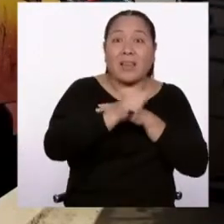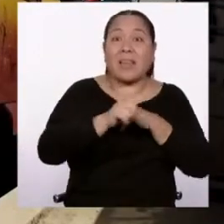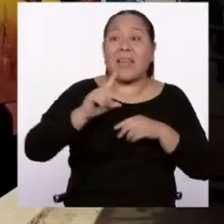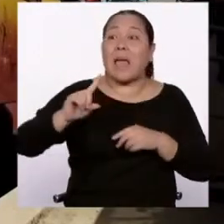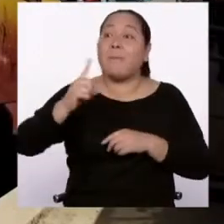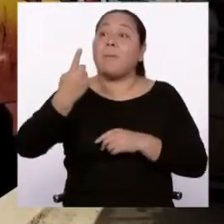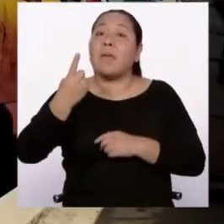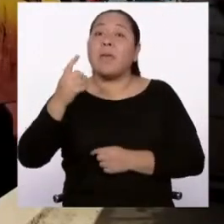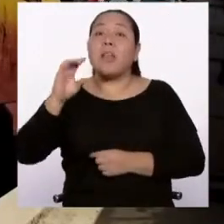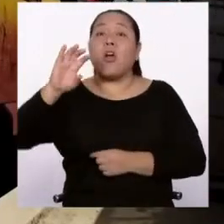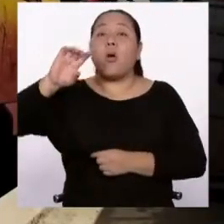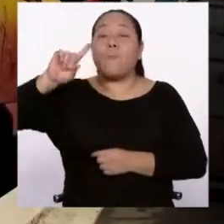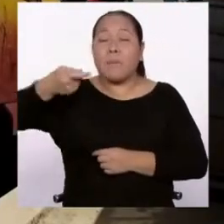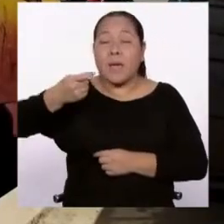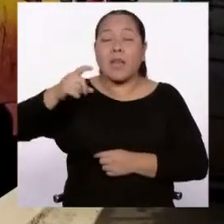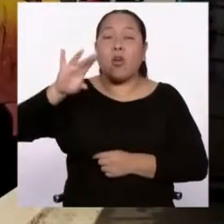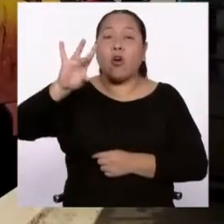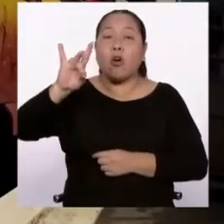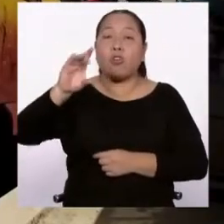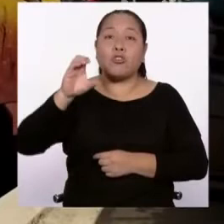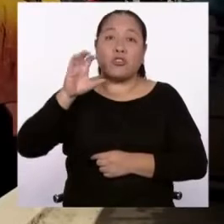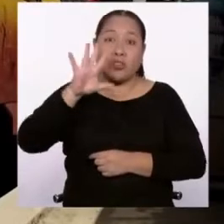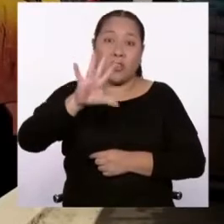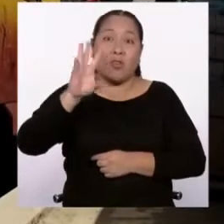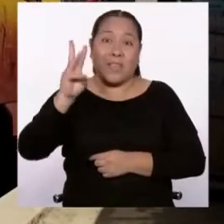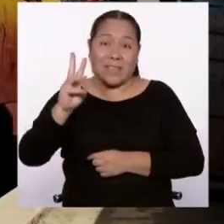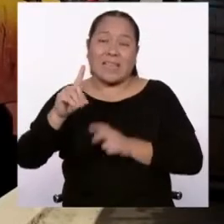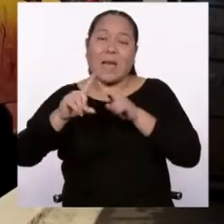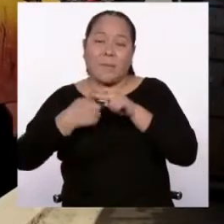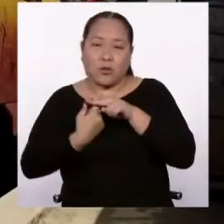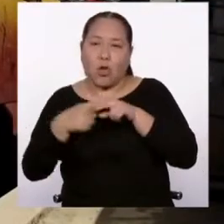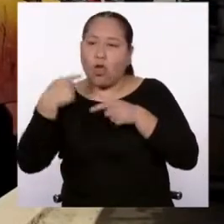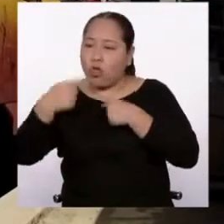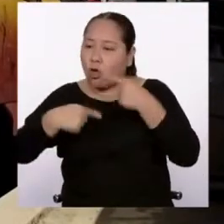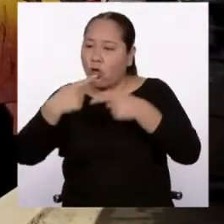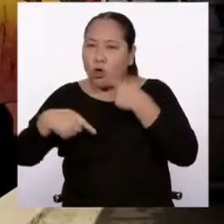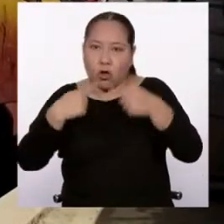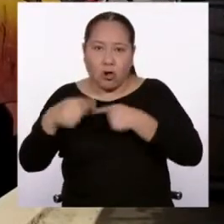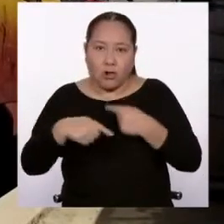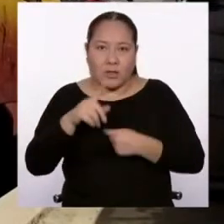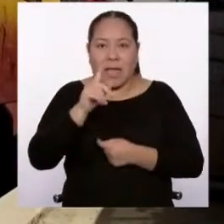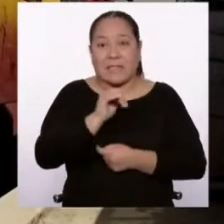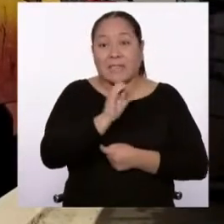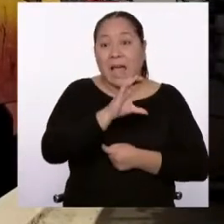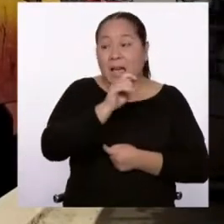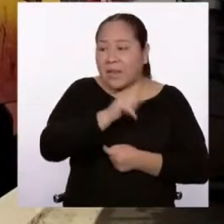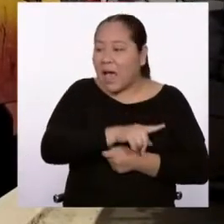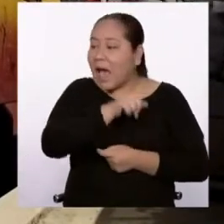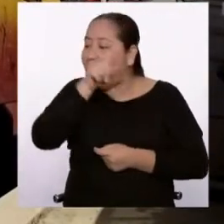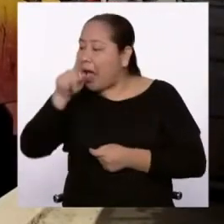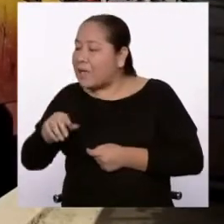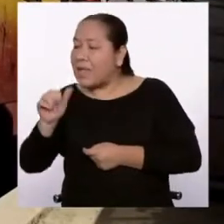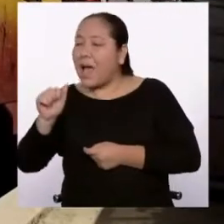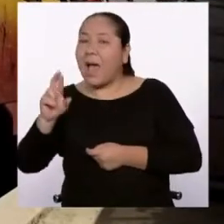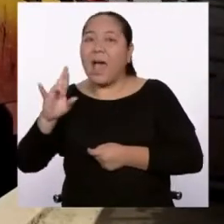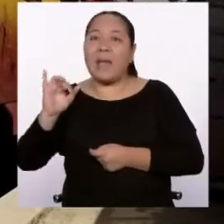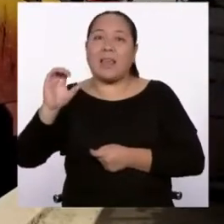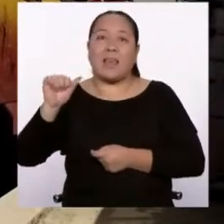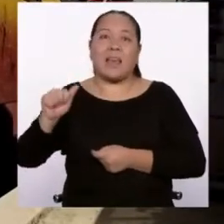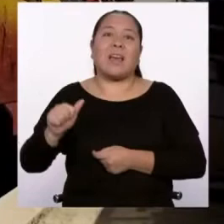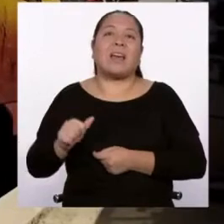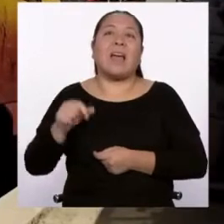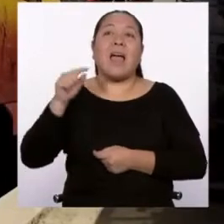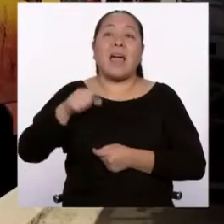en 1856, comenzó su recorrido diario Tacna-Arica. Por ese entonces gobernaba nuestro país